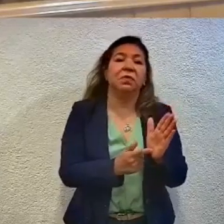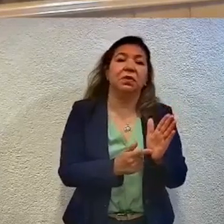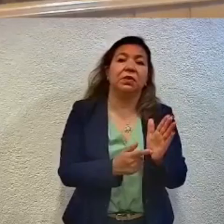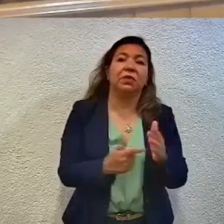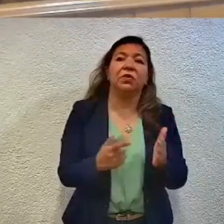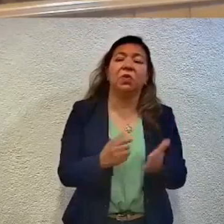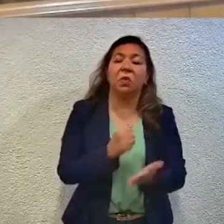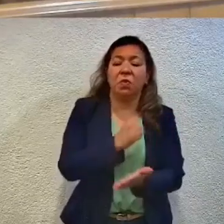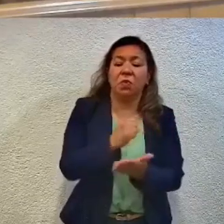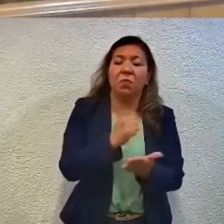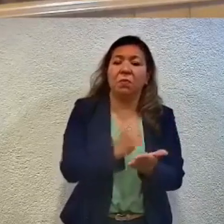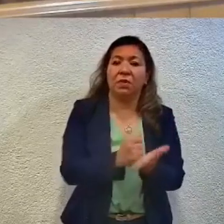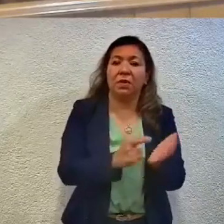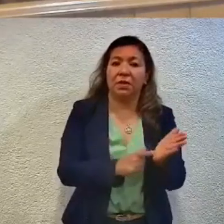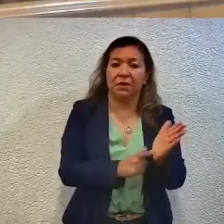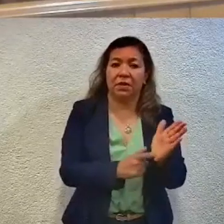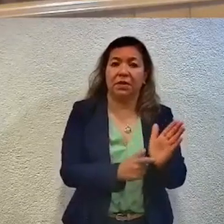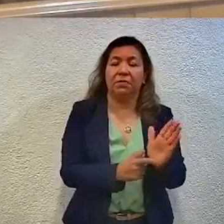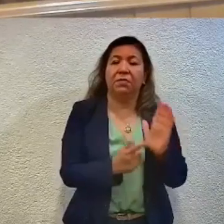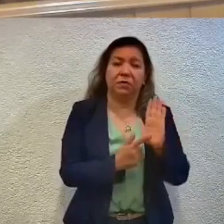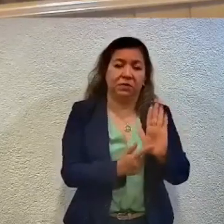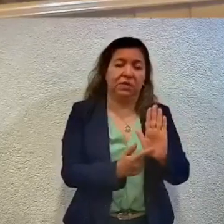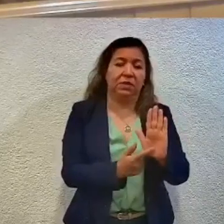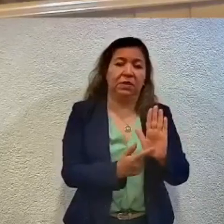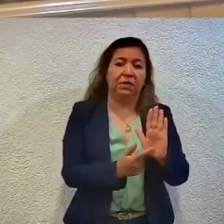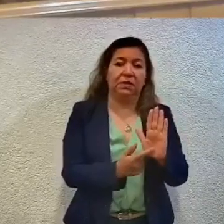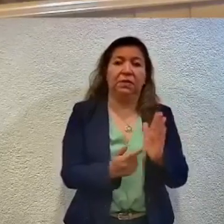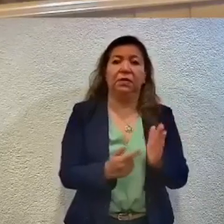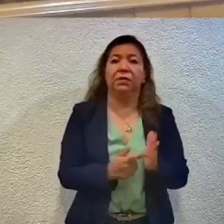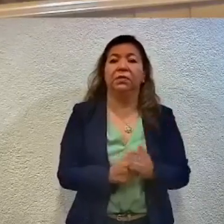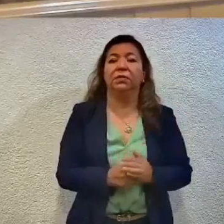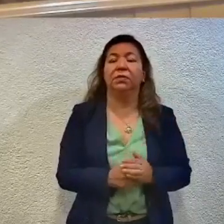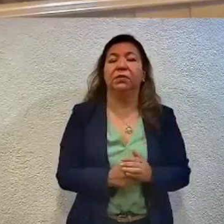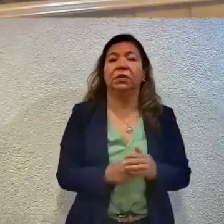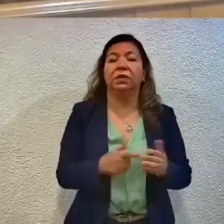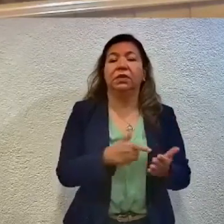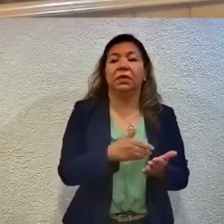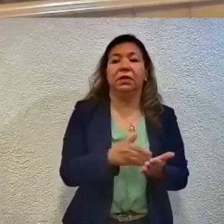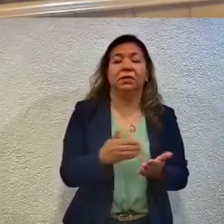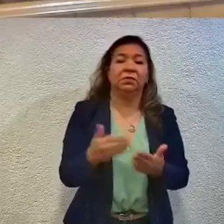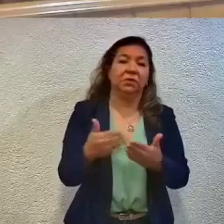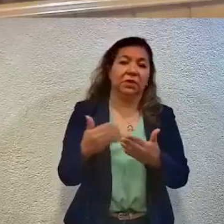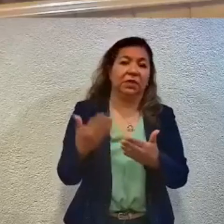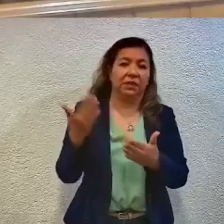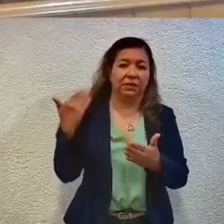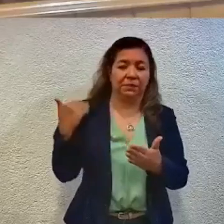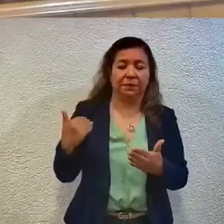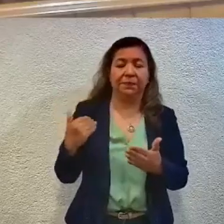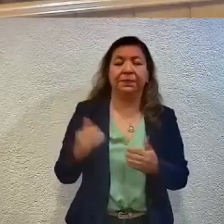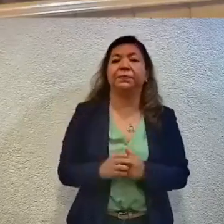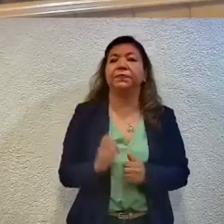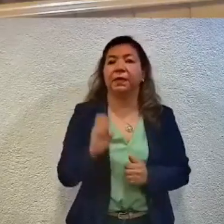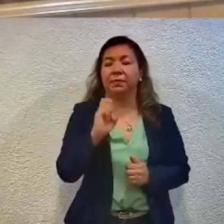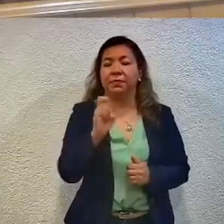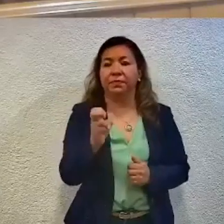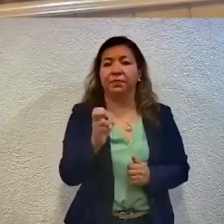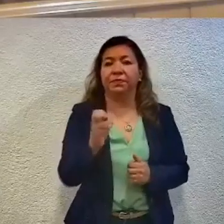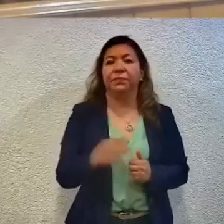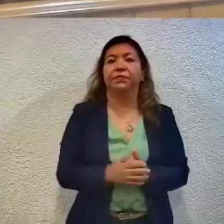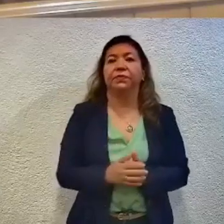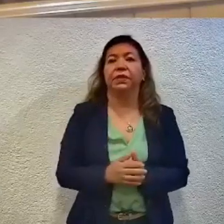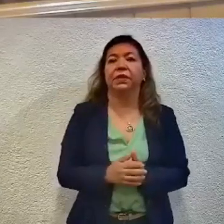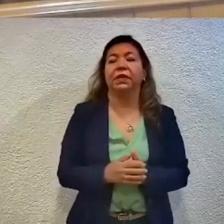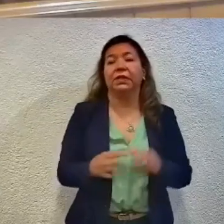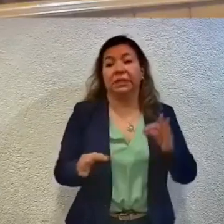cumplimiento o bien demuestra que no le era exigible en los términos apuntados anteriormente. Es por ello que, a criterio de